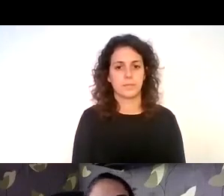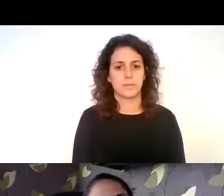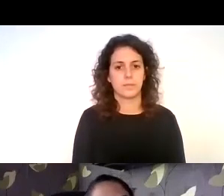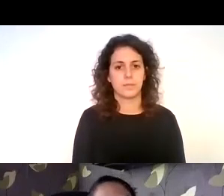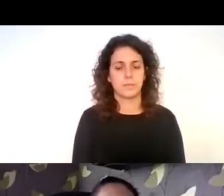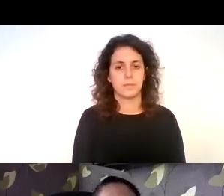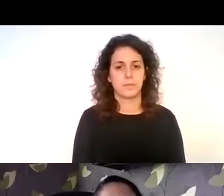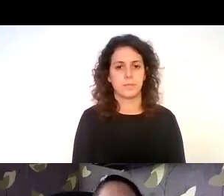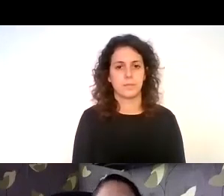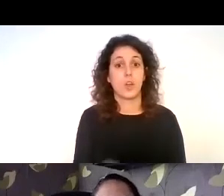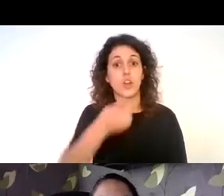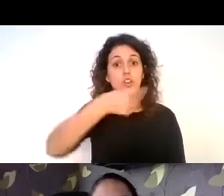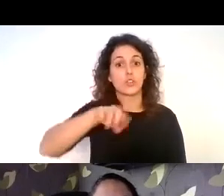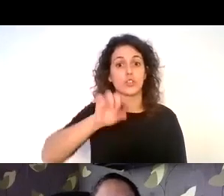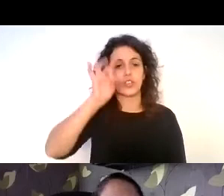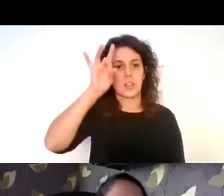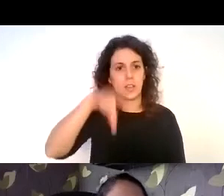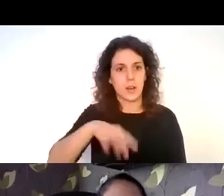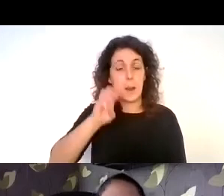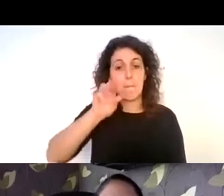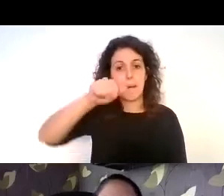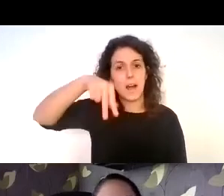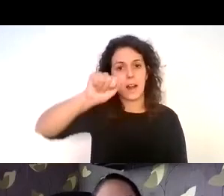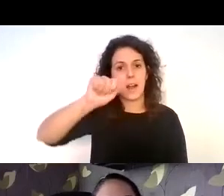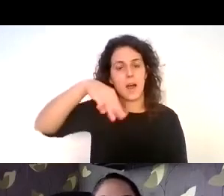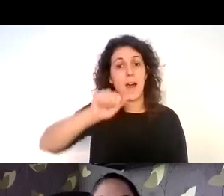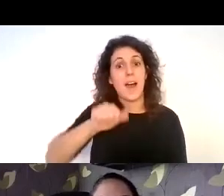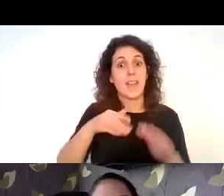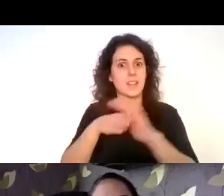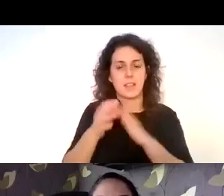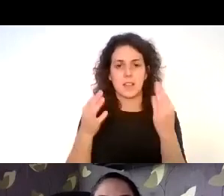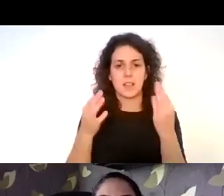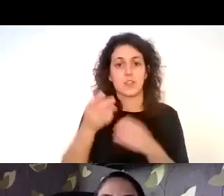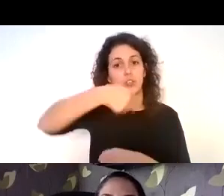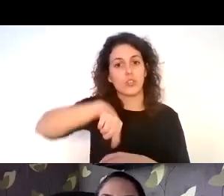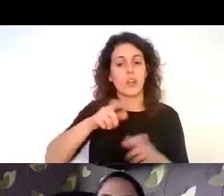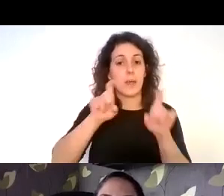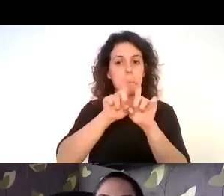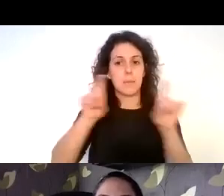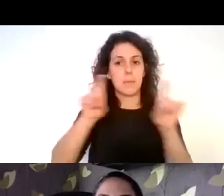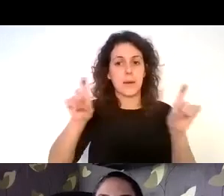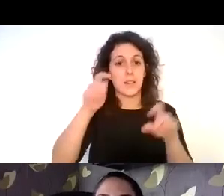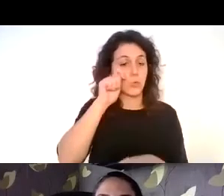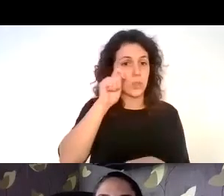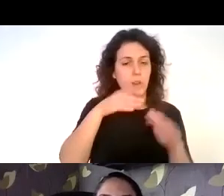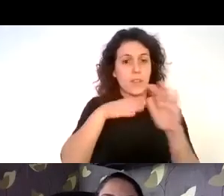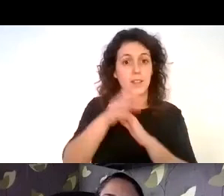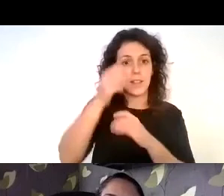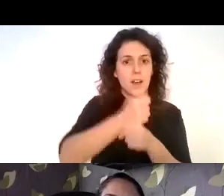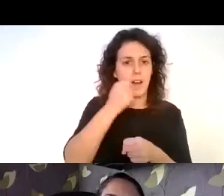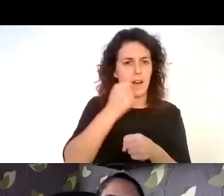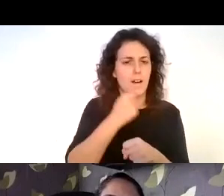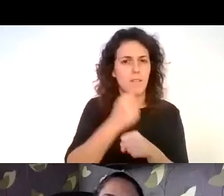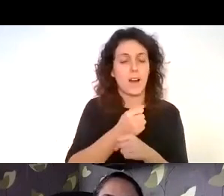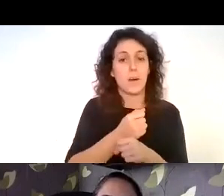Bien, ¿quiénes somos nosotros? ¿Quién es Panamá Accesible? Somos una empresa consultora en turismo accesible que trabaja en pro de la inclusión de